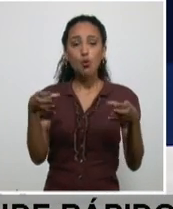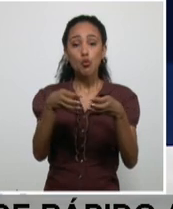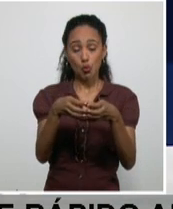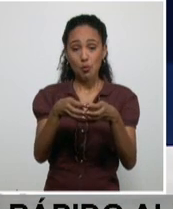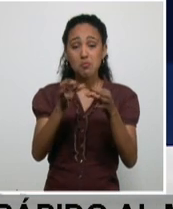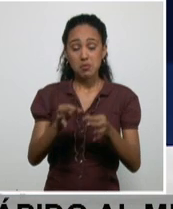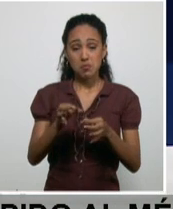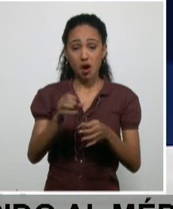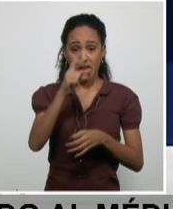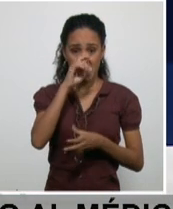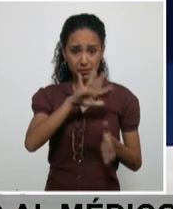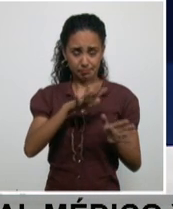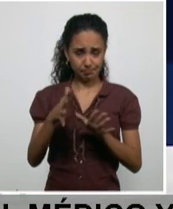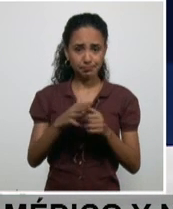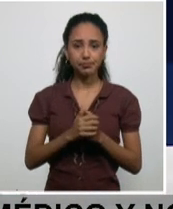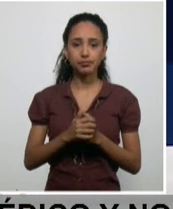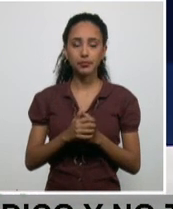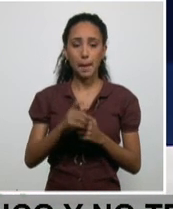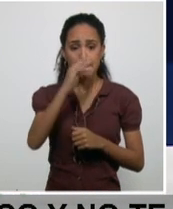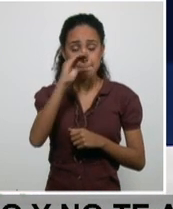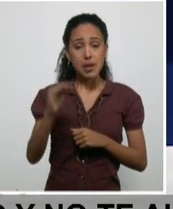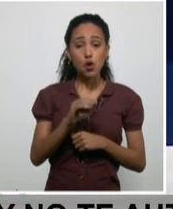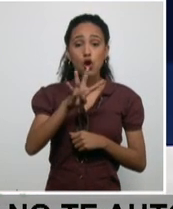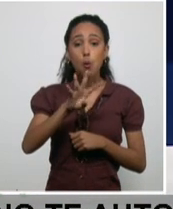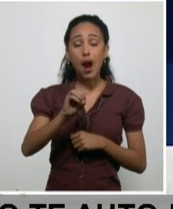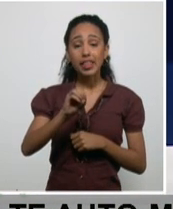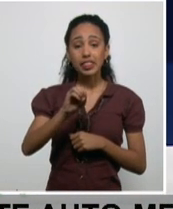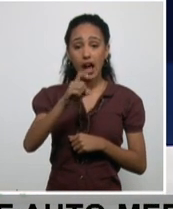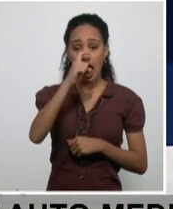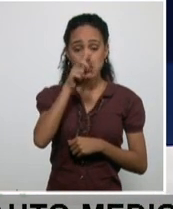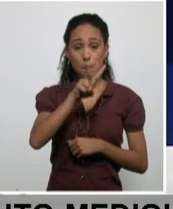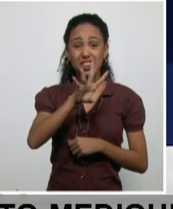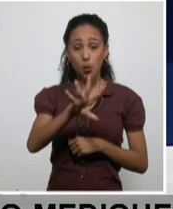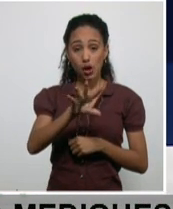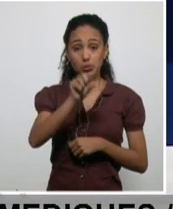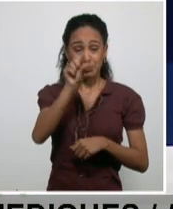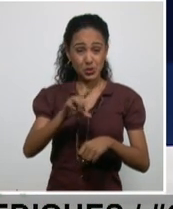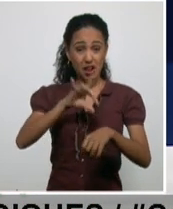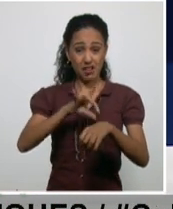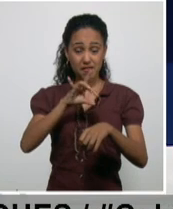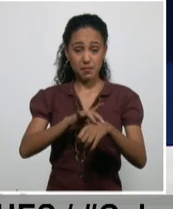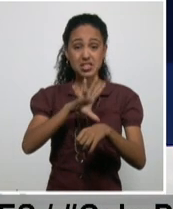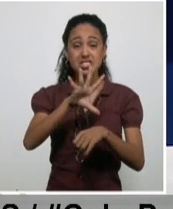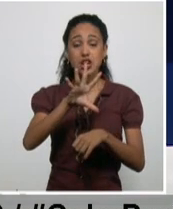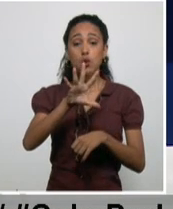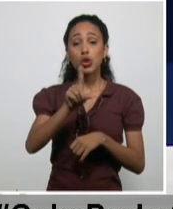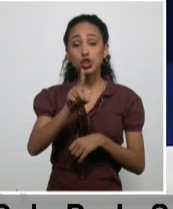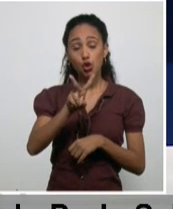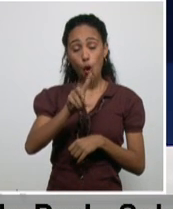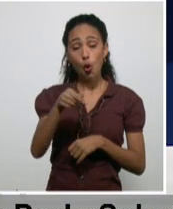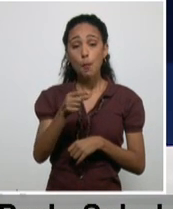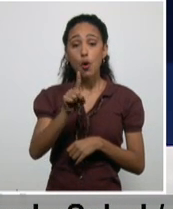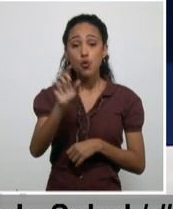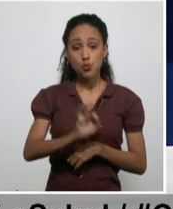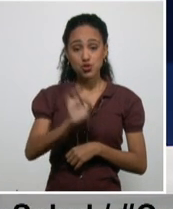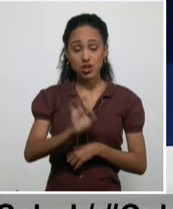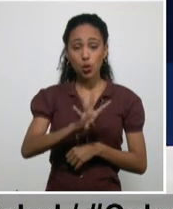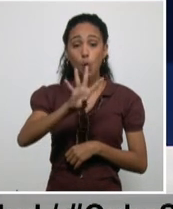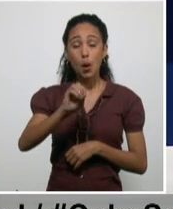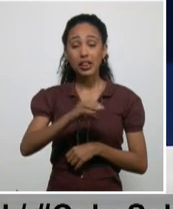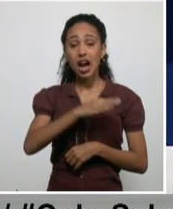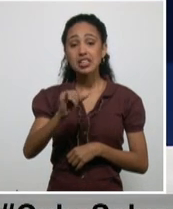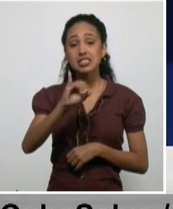afectados, fueron los menores de 40 años con 24 casos, o sea, el 52,1%. Y el de 40 a 60